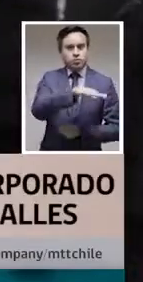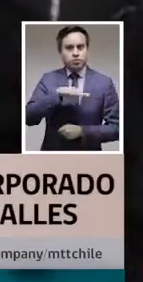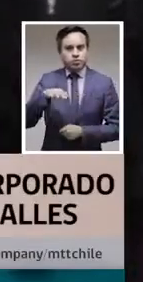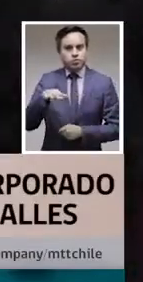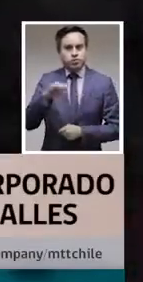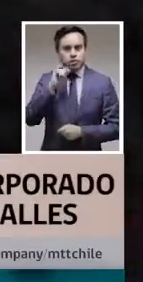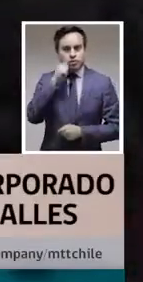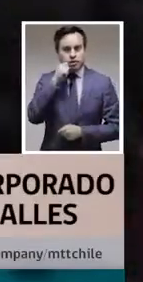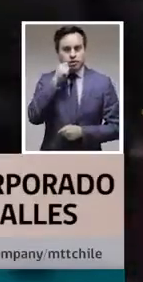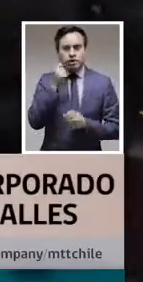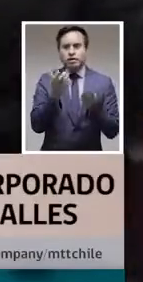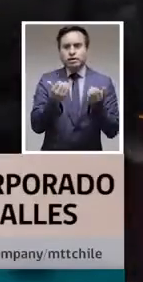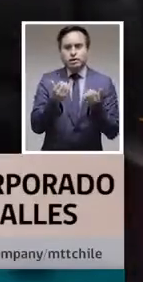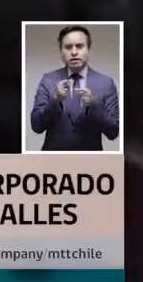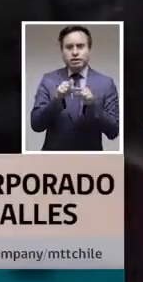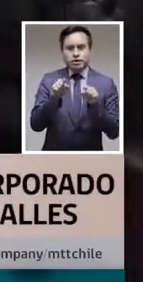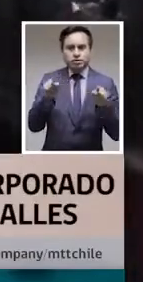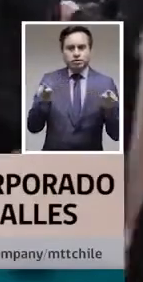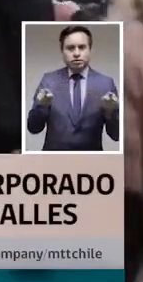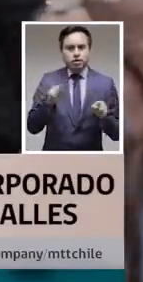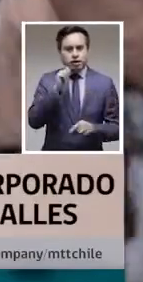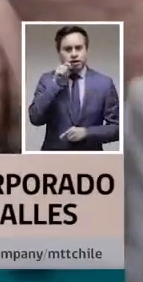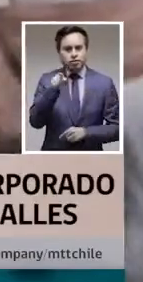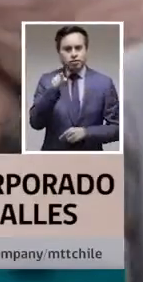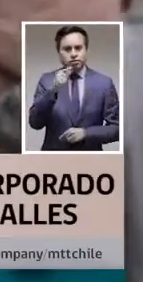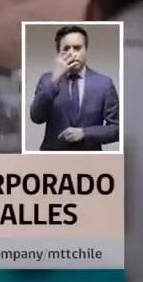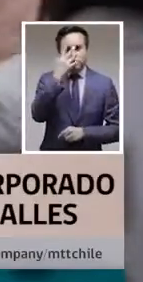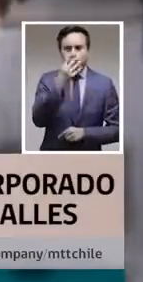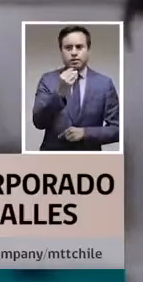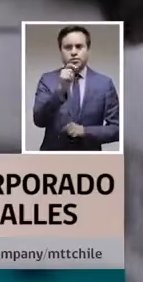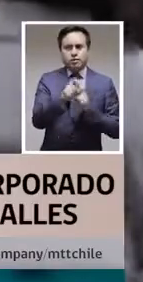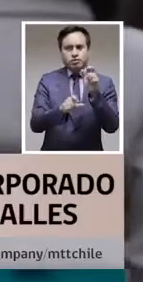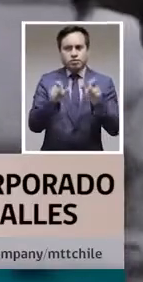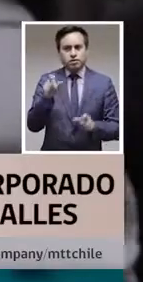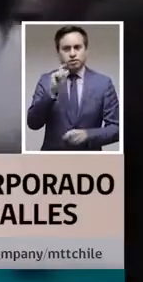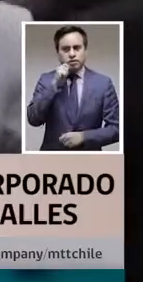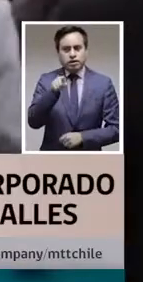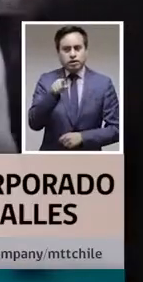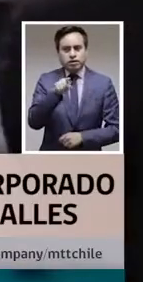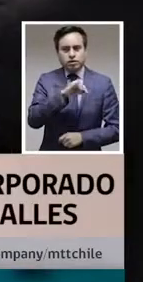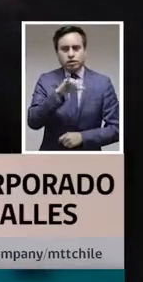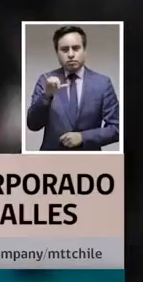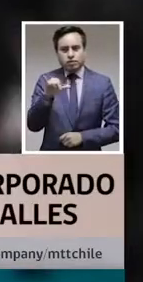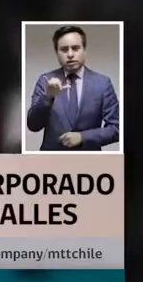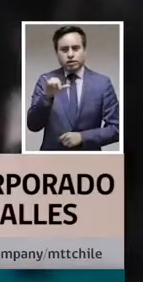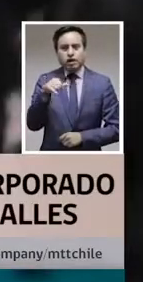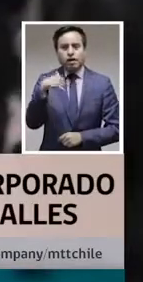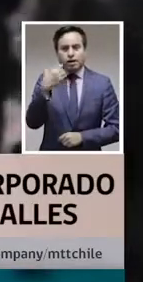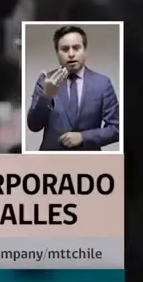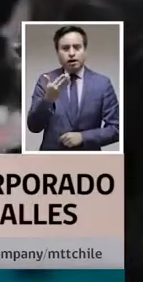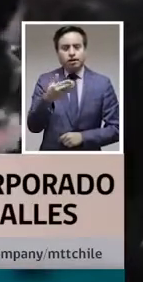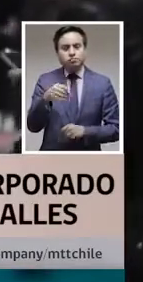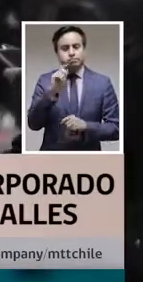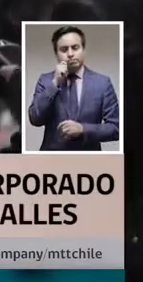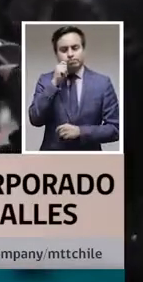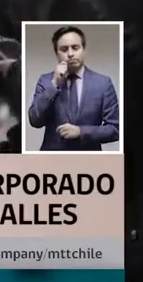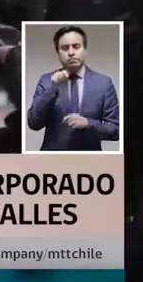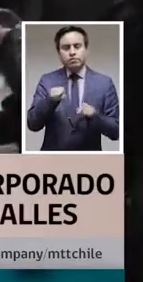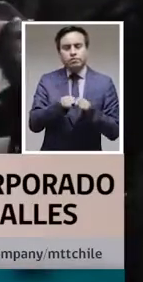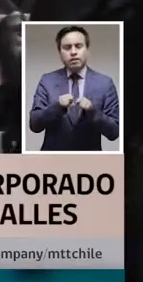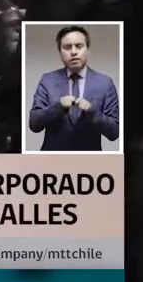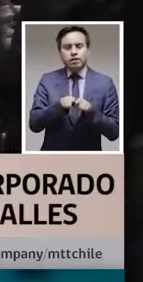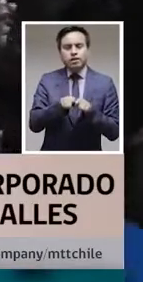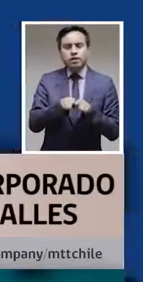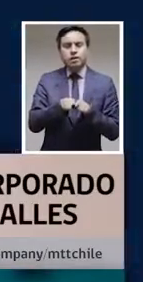que son requeridas para que eso sea atractivo. Y eso nos lleva entonces a definiciones en el ámbito